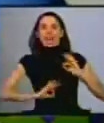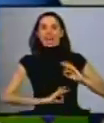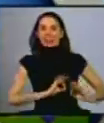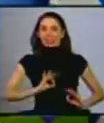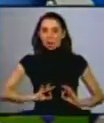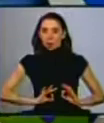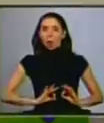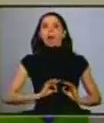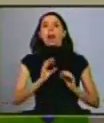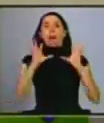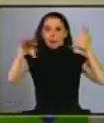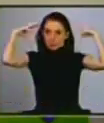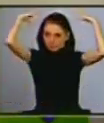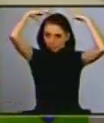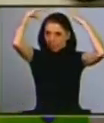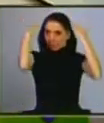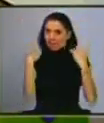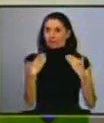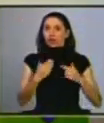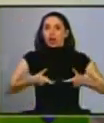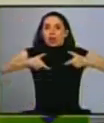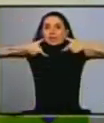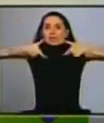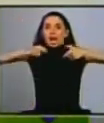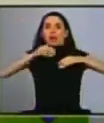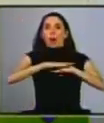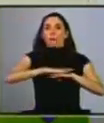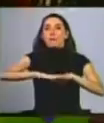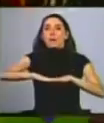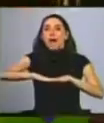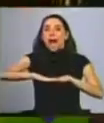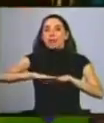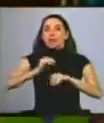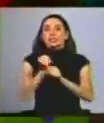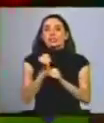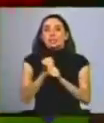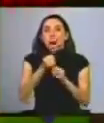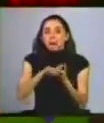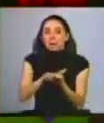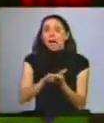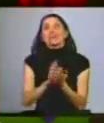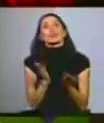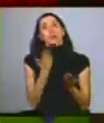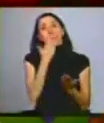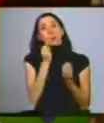con peinado, taco alto o plano, todo sea para esperar este 2014 lo mejor posible.